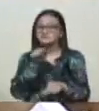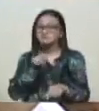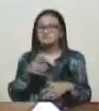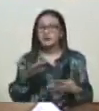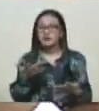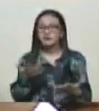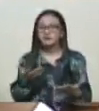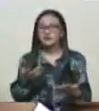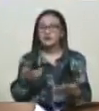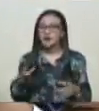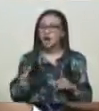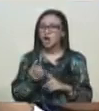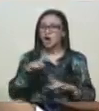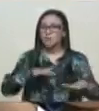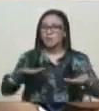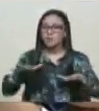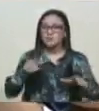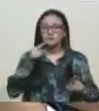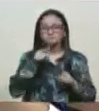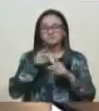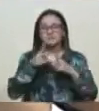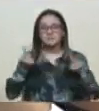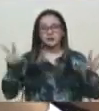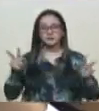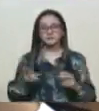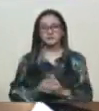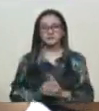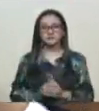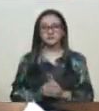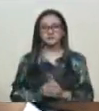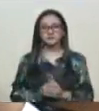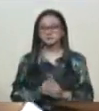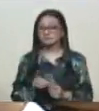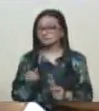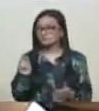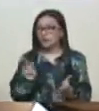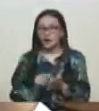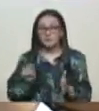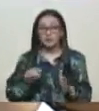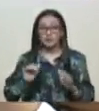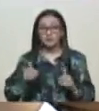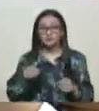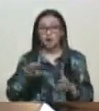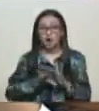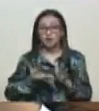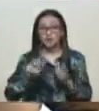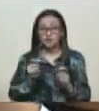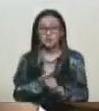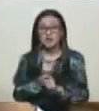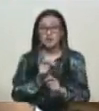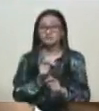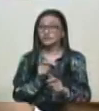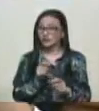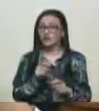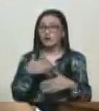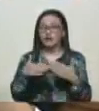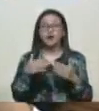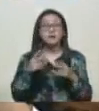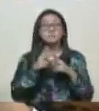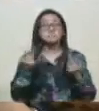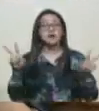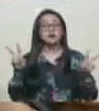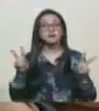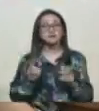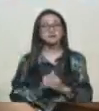logrado un gran movimiento por la paz. Fue casi que automático, se instaló la Asamblea Nacional Constituyente y se hizo la paz, se